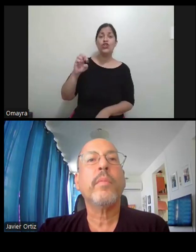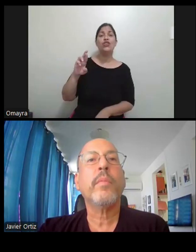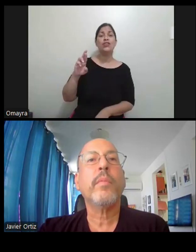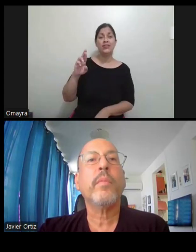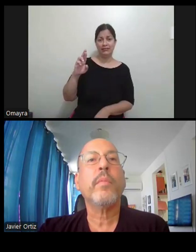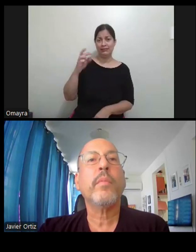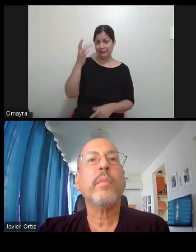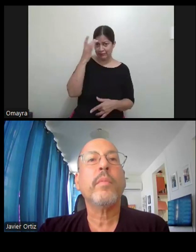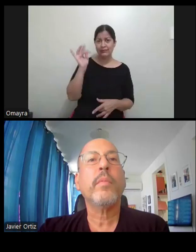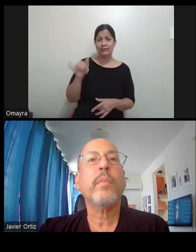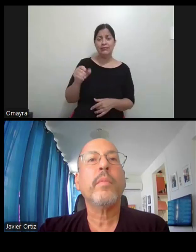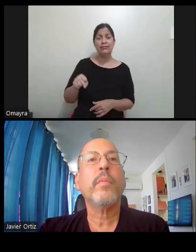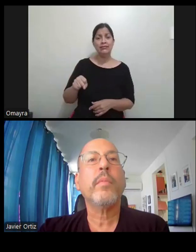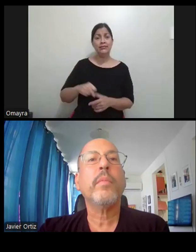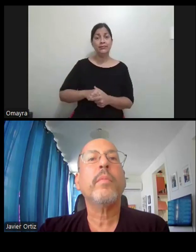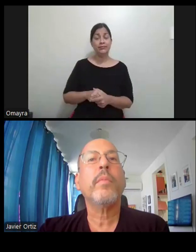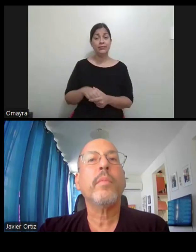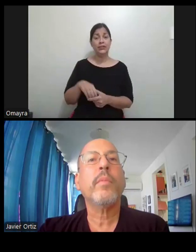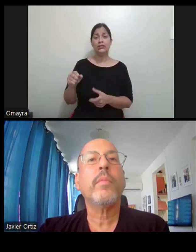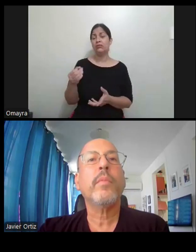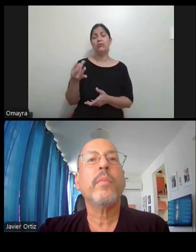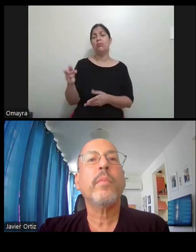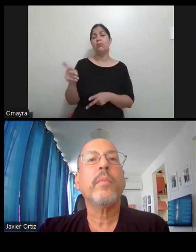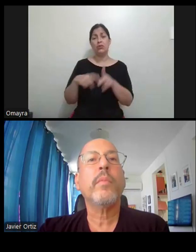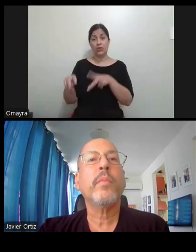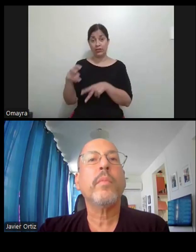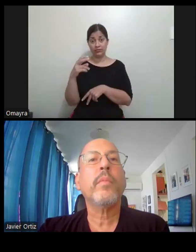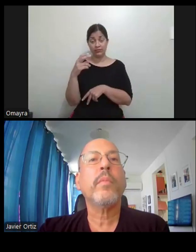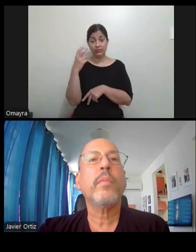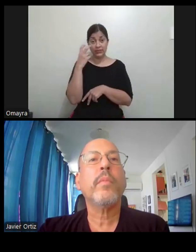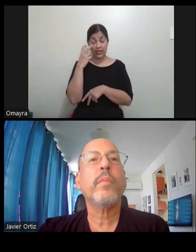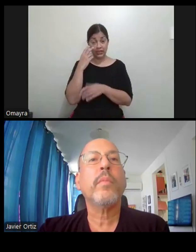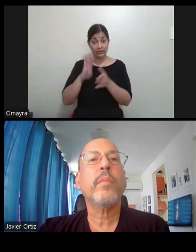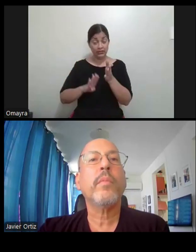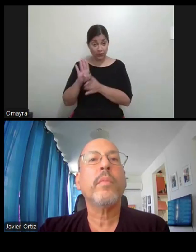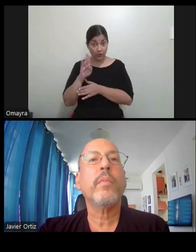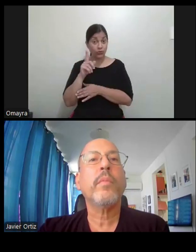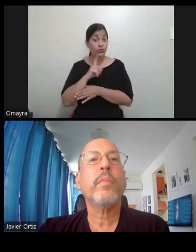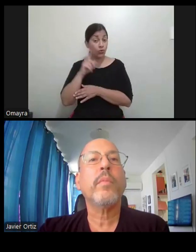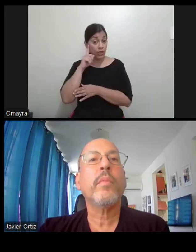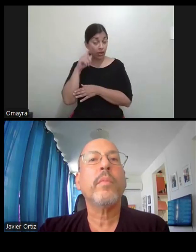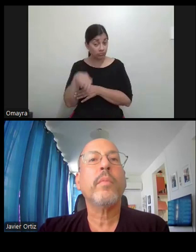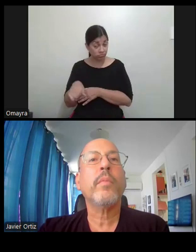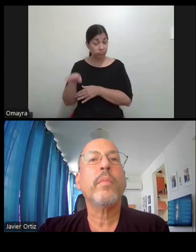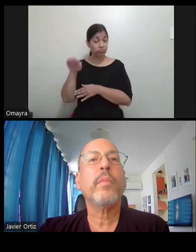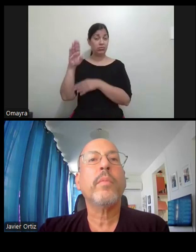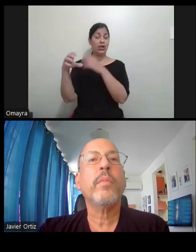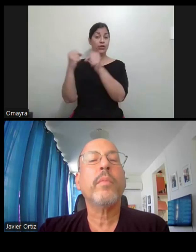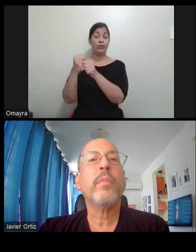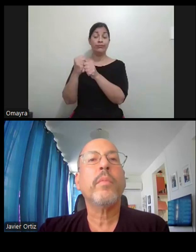da Usher, si le da a algunas personas ciegas desarrollan sordera con los años y algunas personas